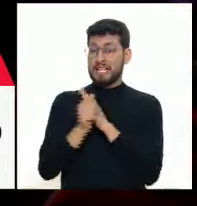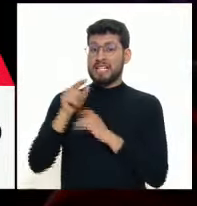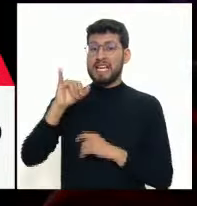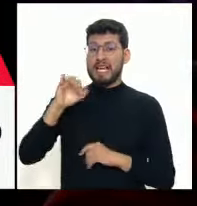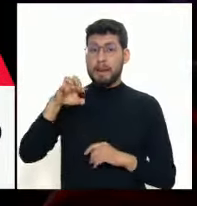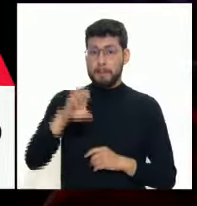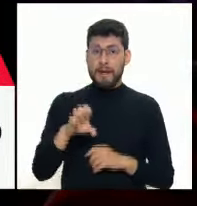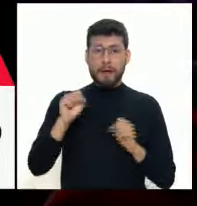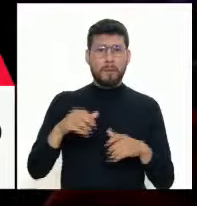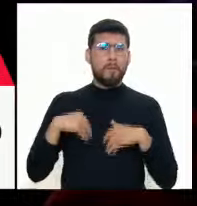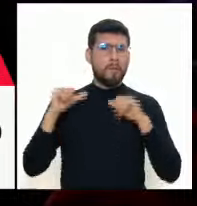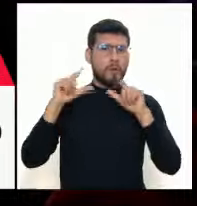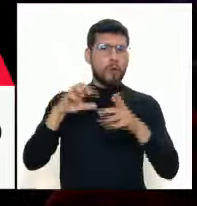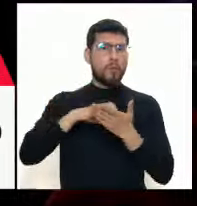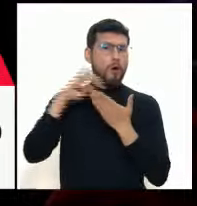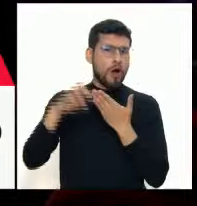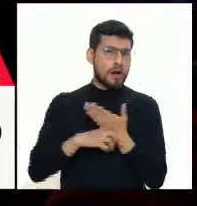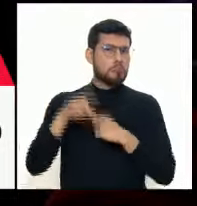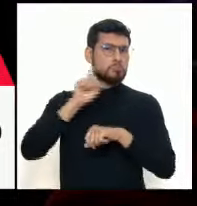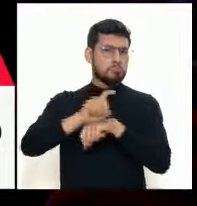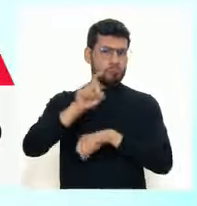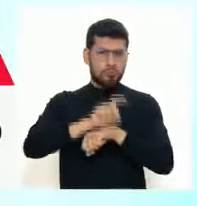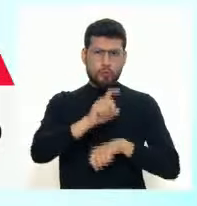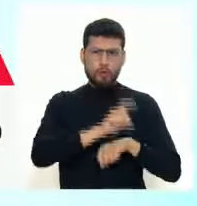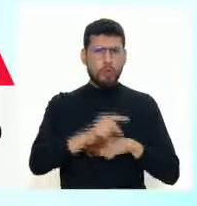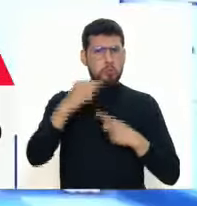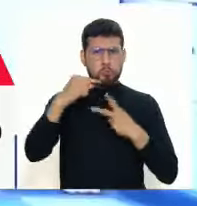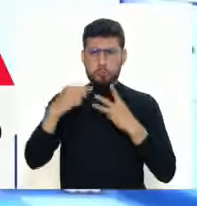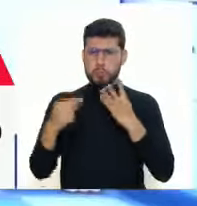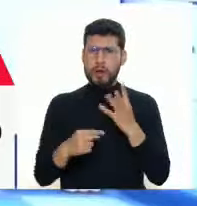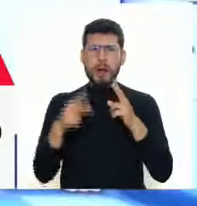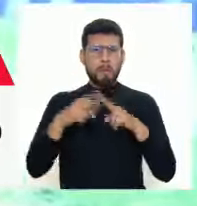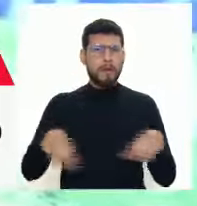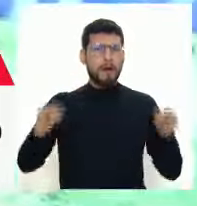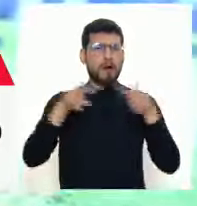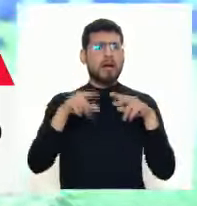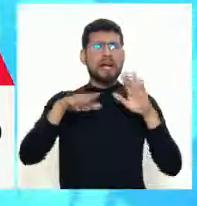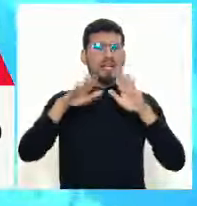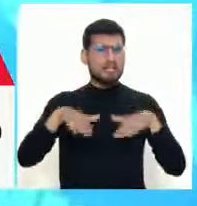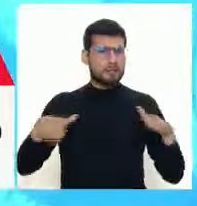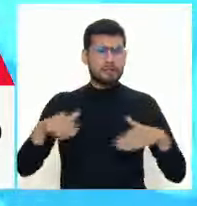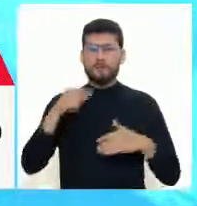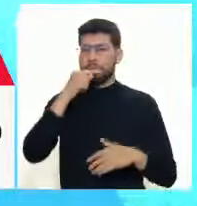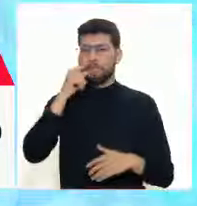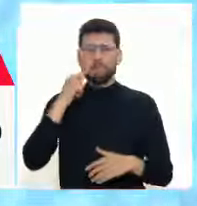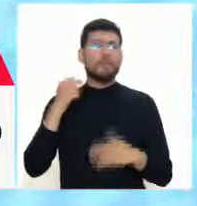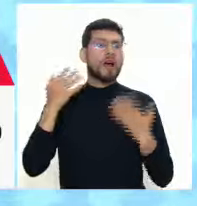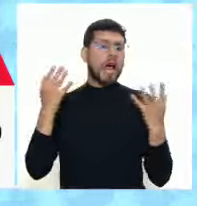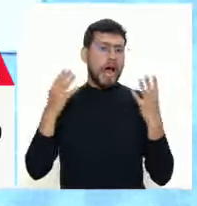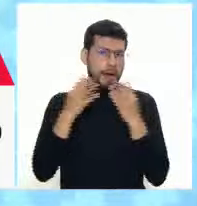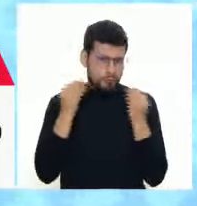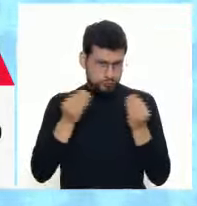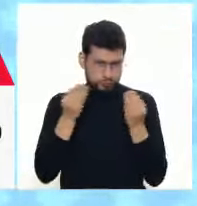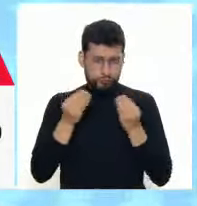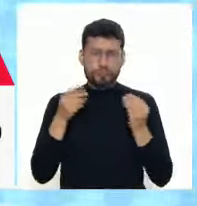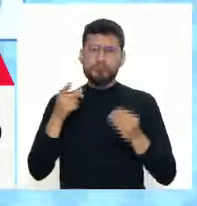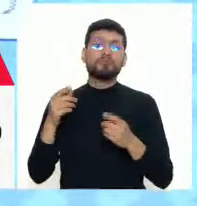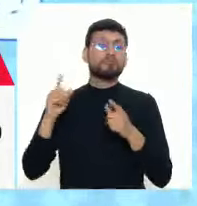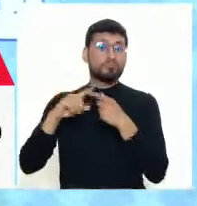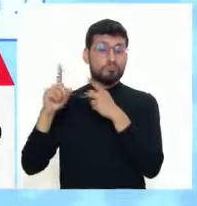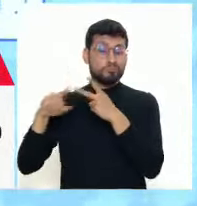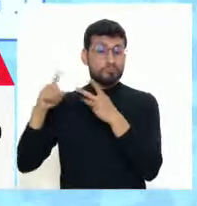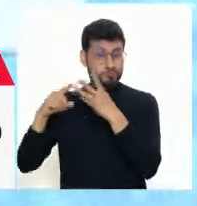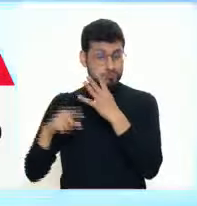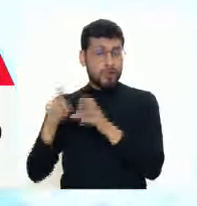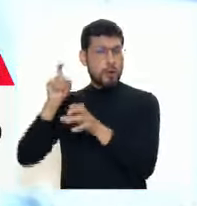IP, quien a través de su programa enseñará una serie de valores a nuestros niños, niñas y adolescentes, seguidores